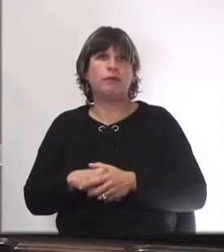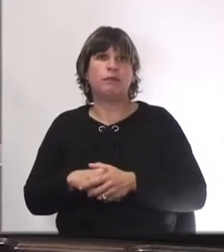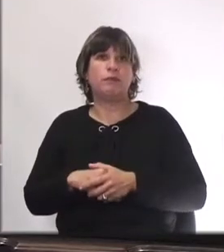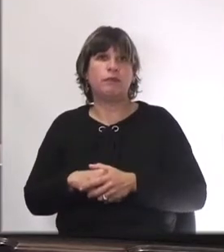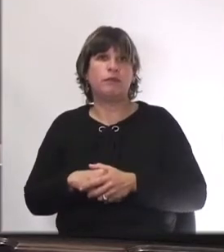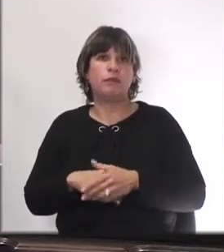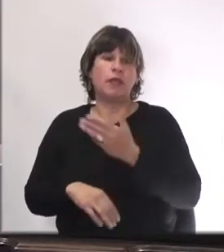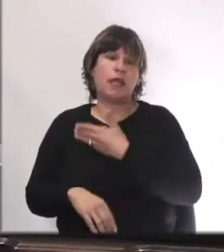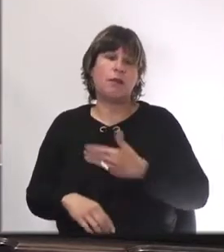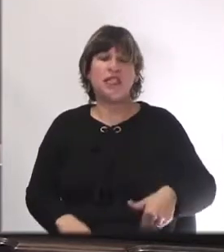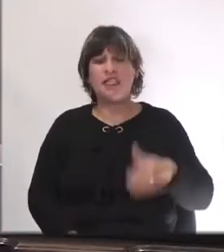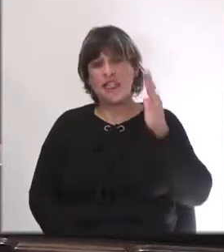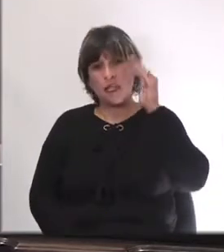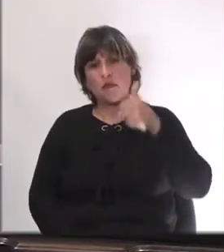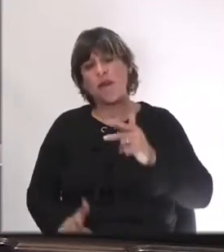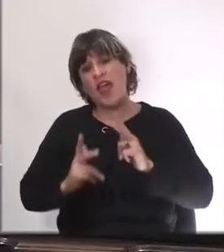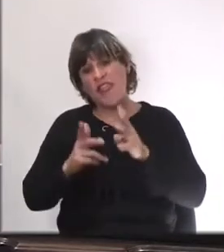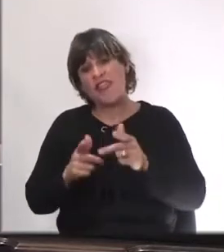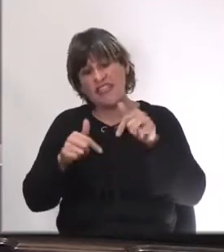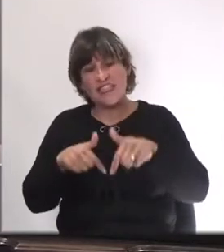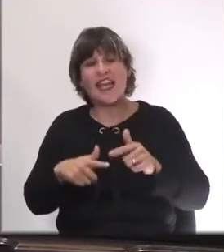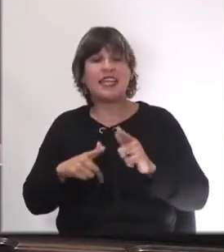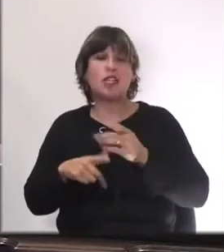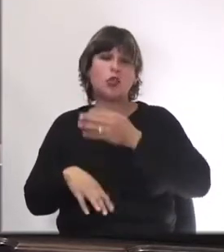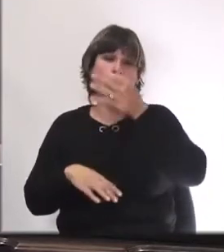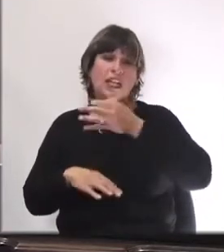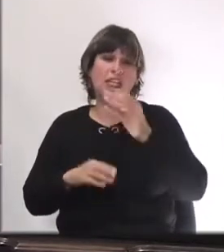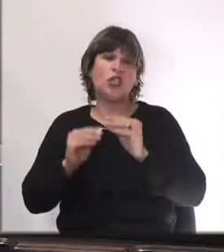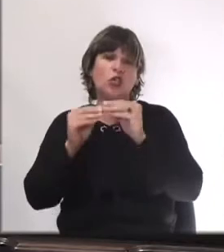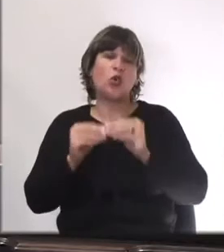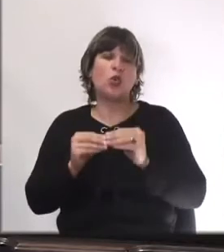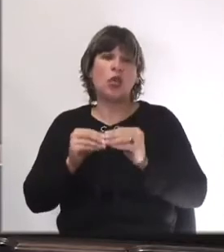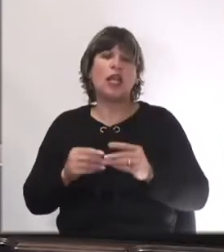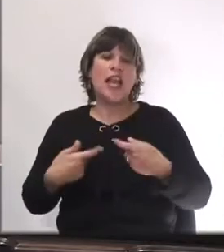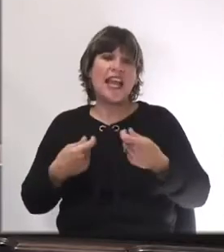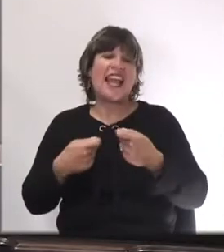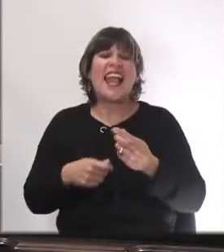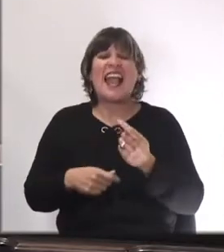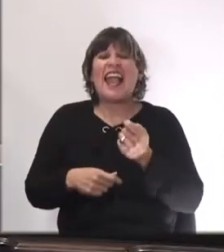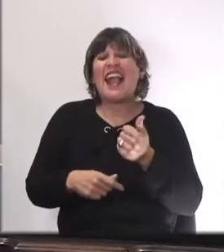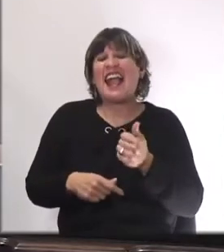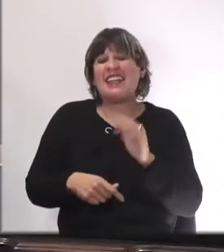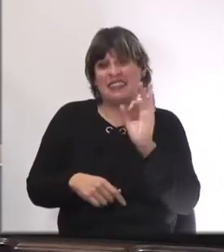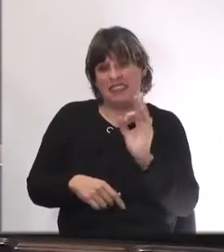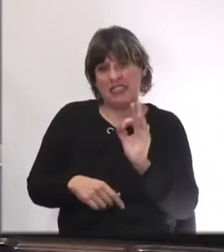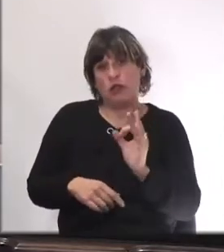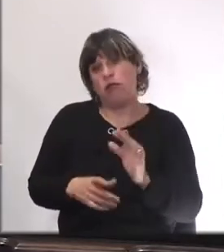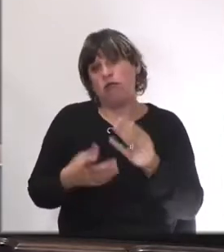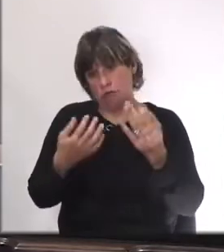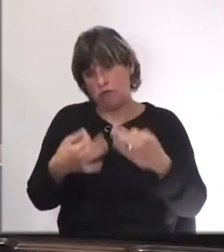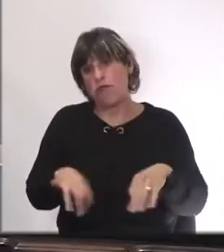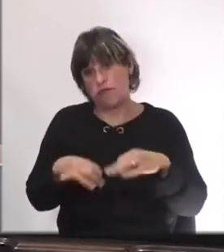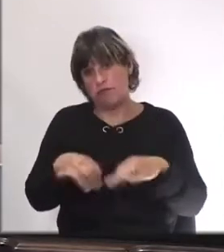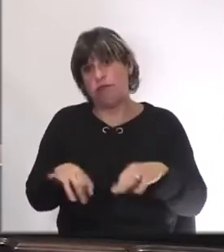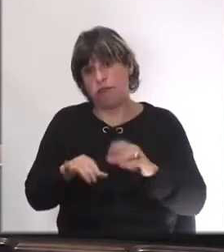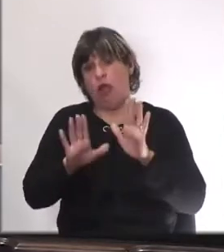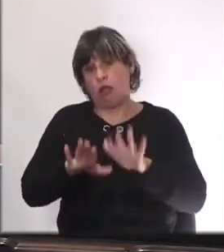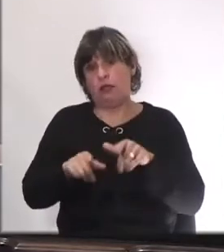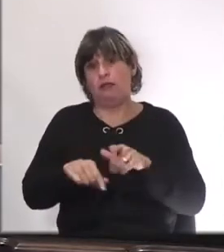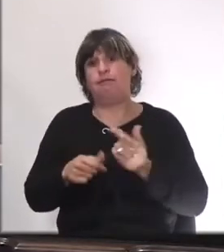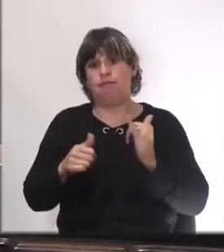El presidente de la República decía que esta es una rendición de cuentas de gasto casi cero, y efectivamente es